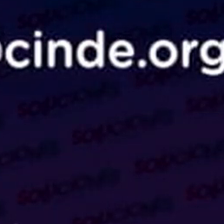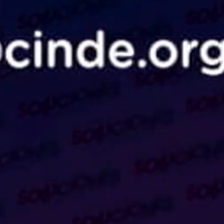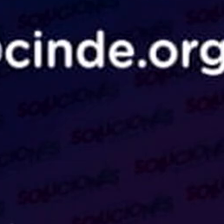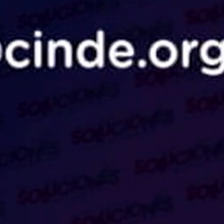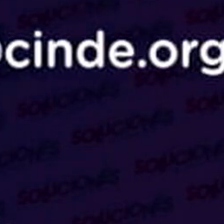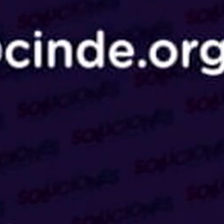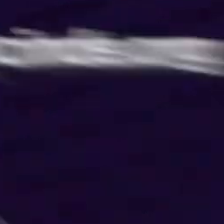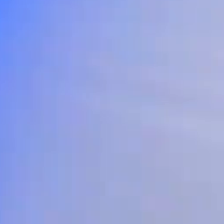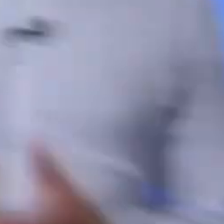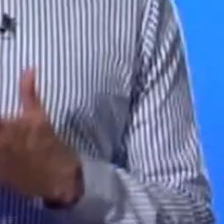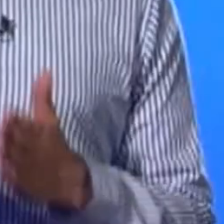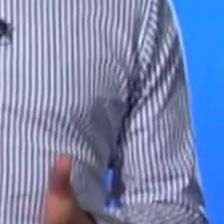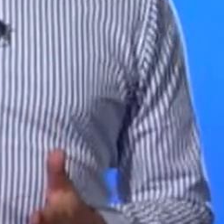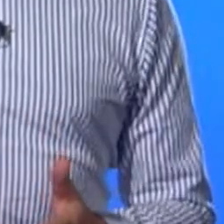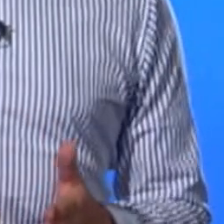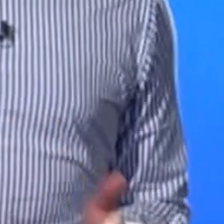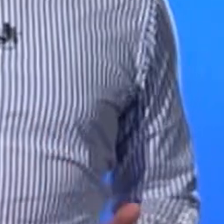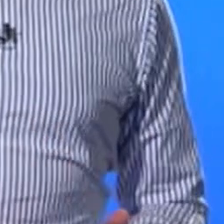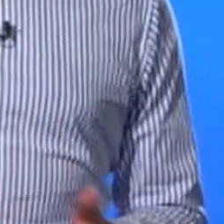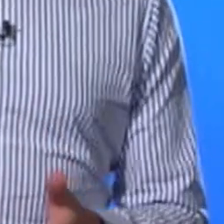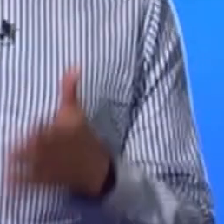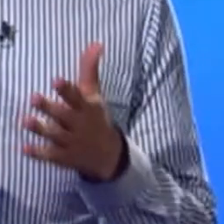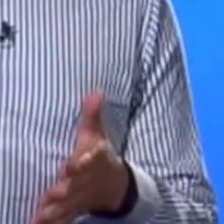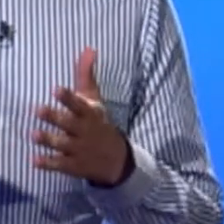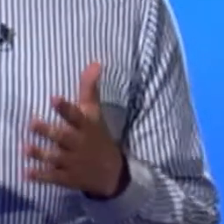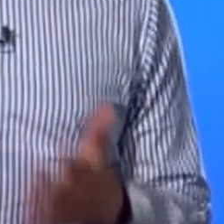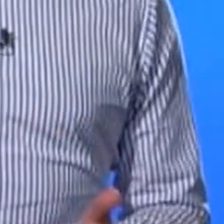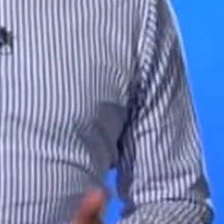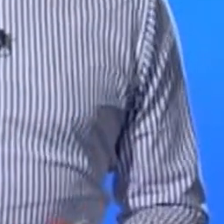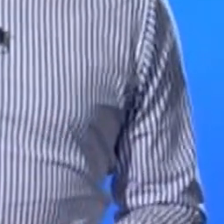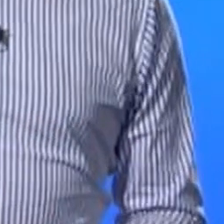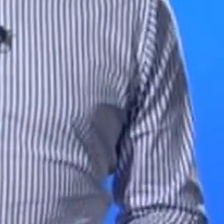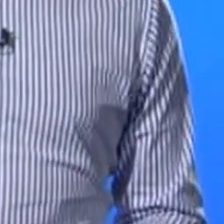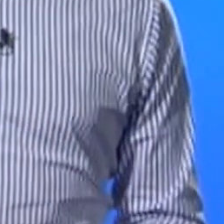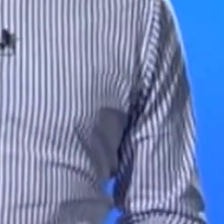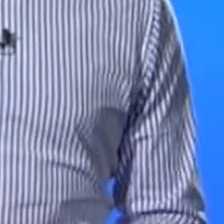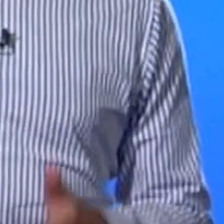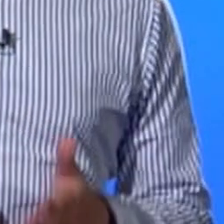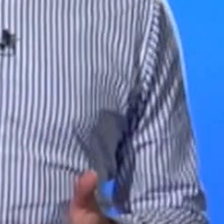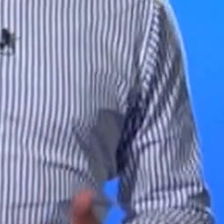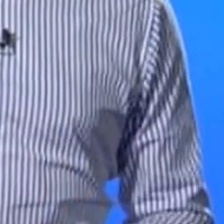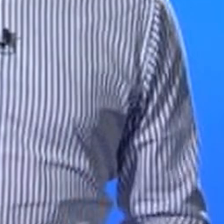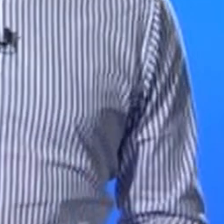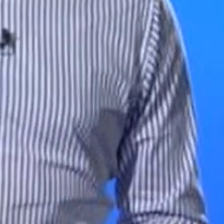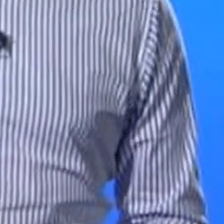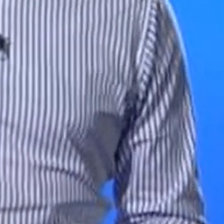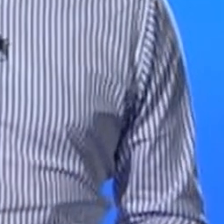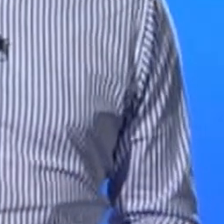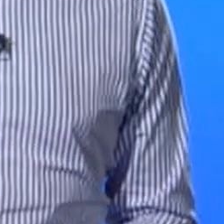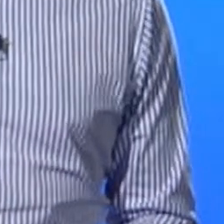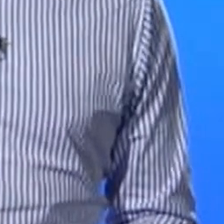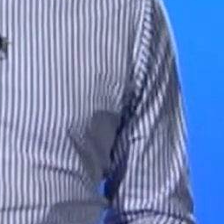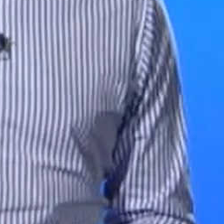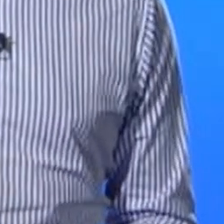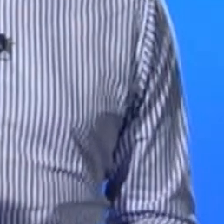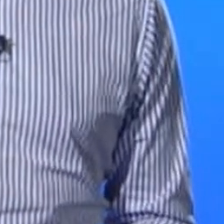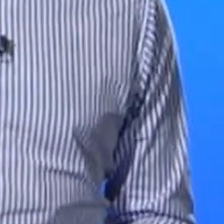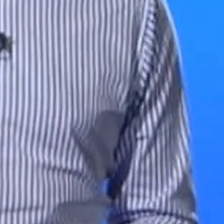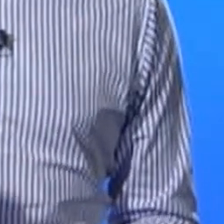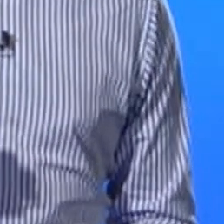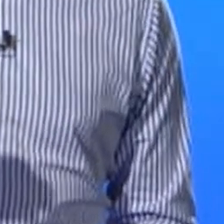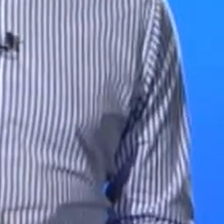empresasproteger@cinde.org. También les vamos a contar que la asociación GS1 Costa Rica abrió la convocatoria para que